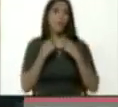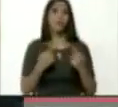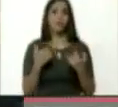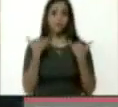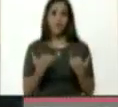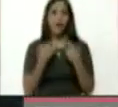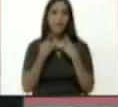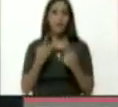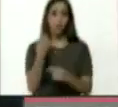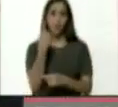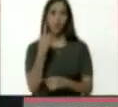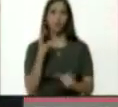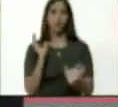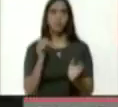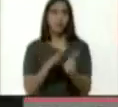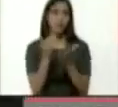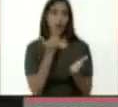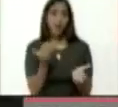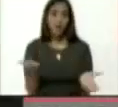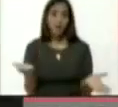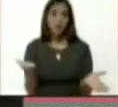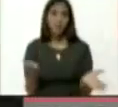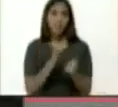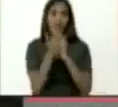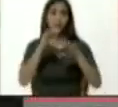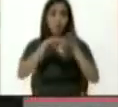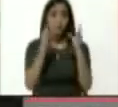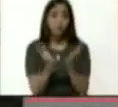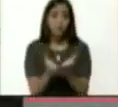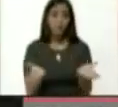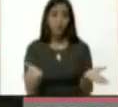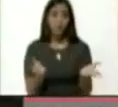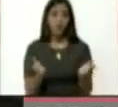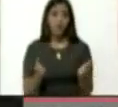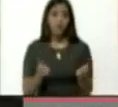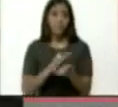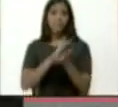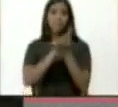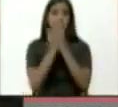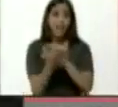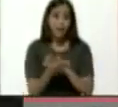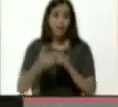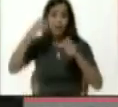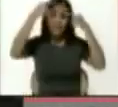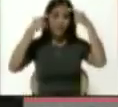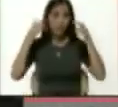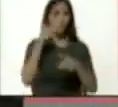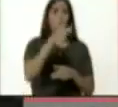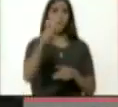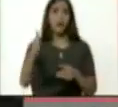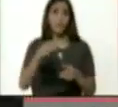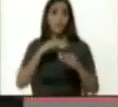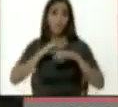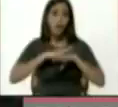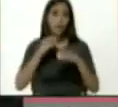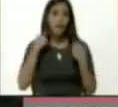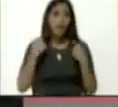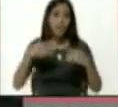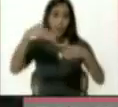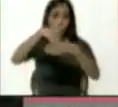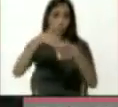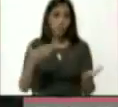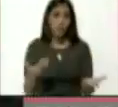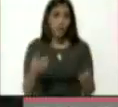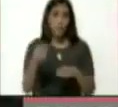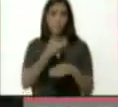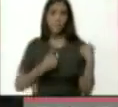perdimos una vez. ¿Y cuál fue el problema? ¿Pasó algo? Se acabó el mundo. Salió el chavismo y le cayó a plomo a ustedes porque perdimos las elecciones. El presidente dio un golpe de